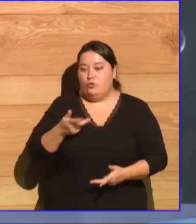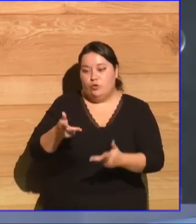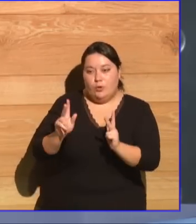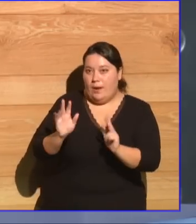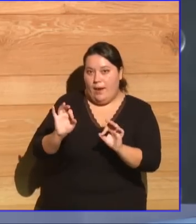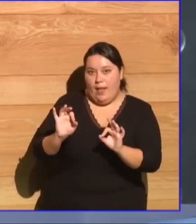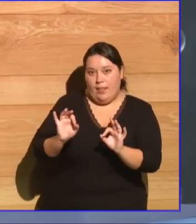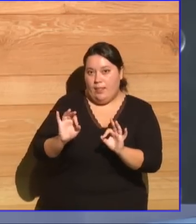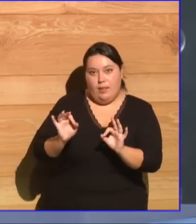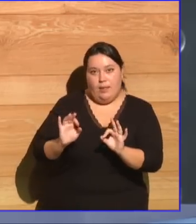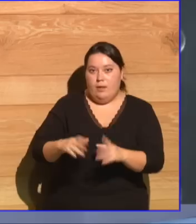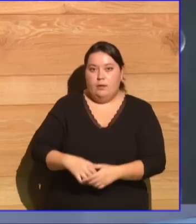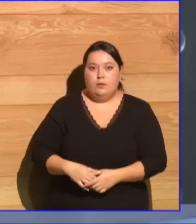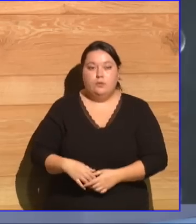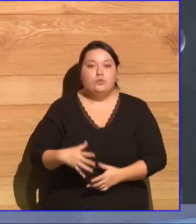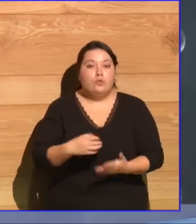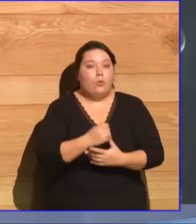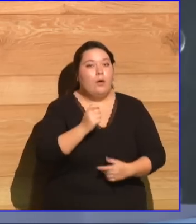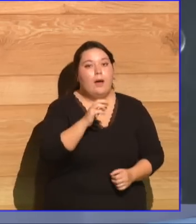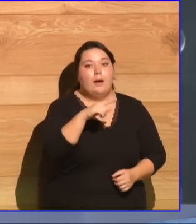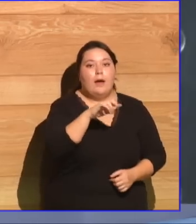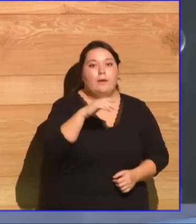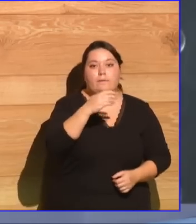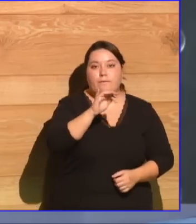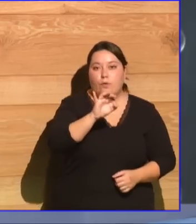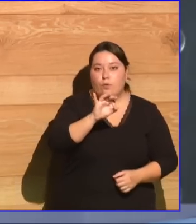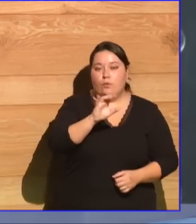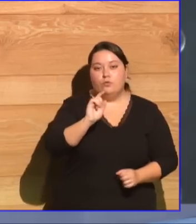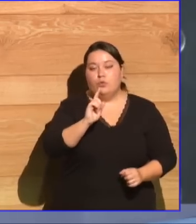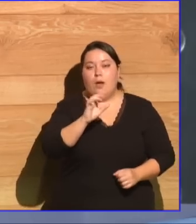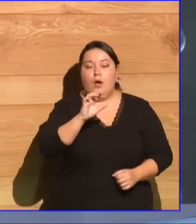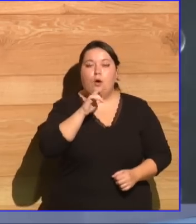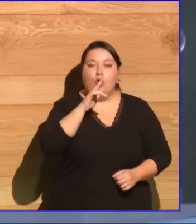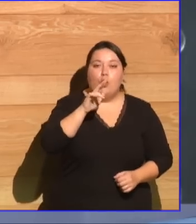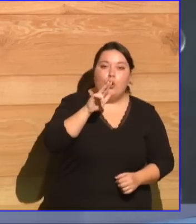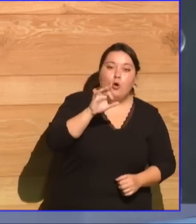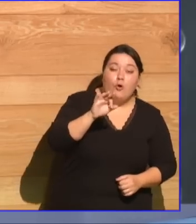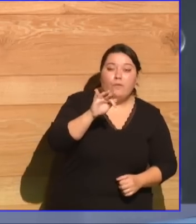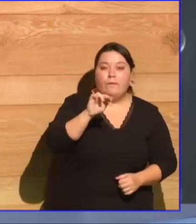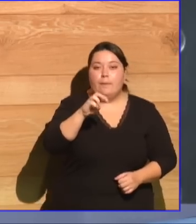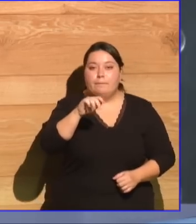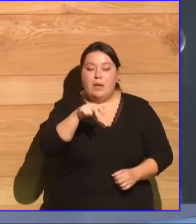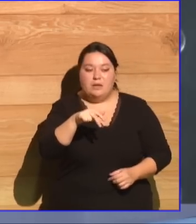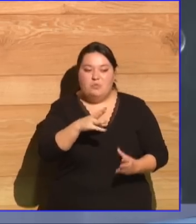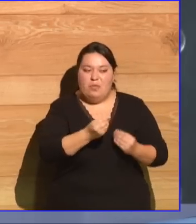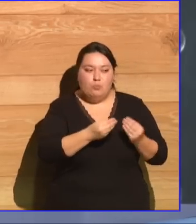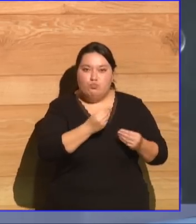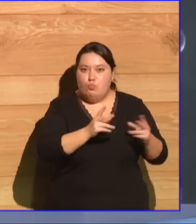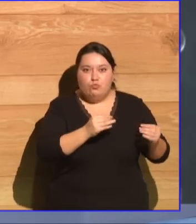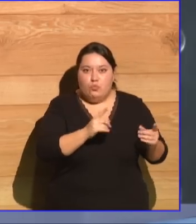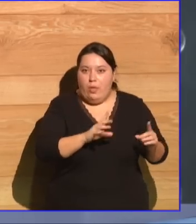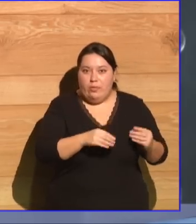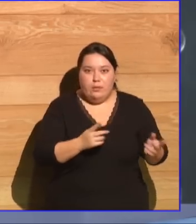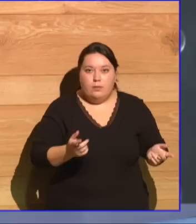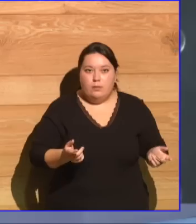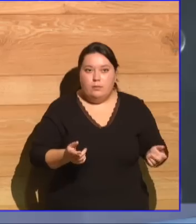he dado todo a Garfio, le he dado todo a Hoffman, y la verdad es que es un personaje que no hace mucho, ni aquí